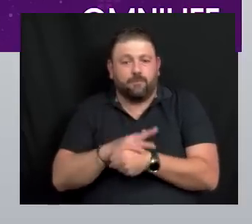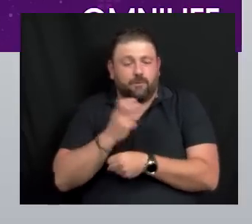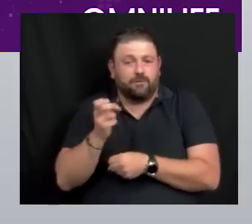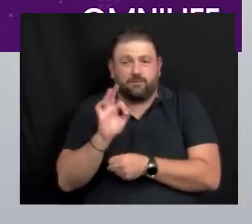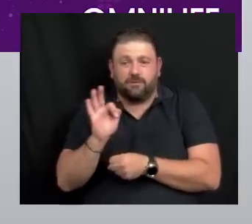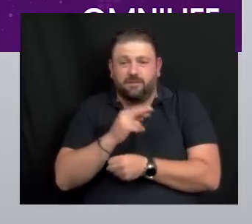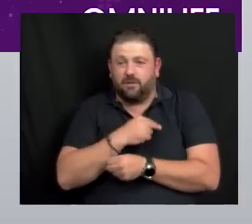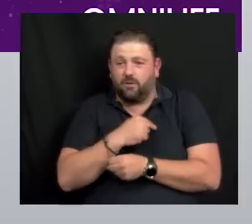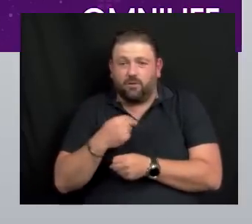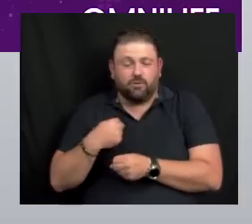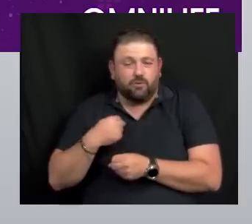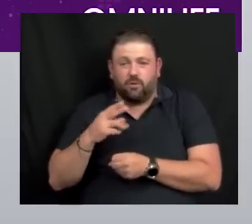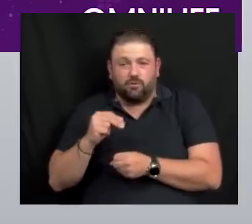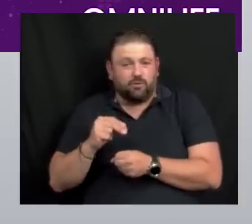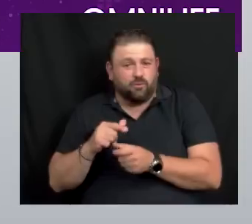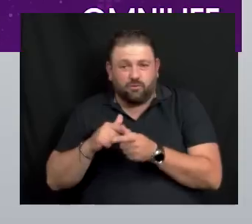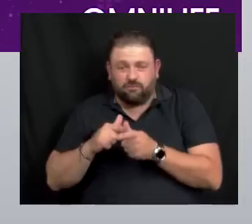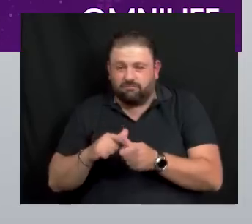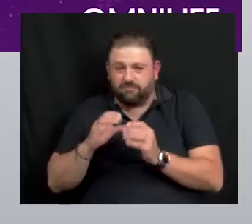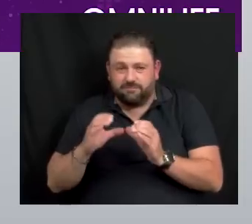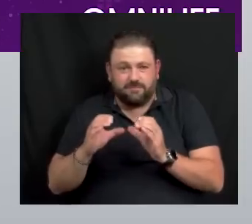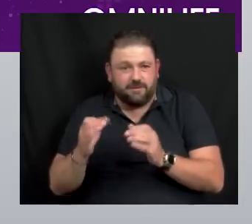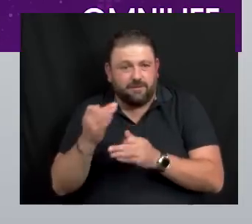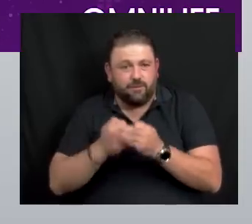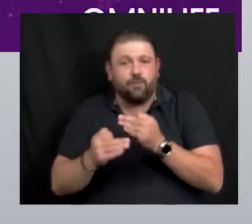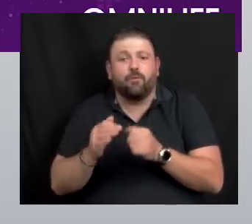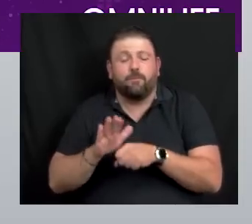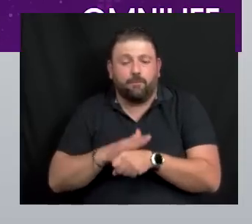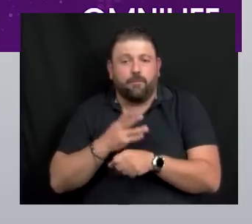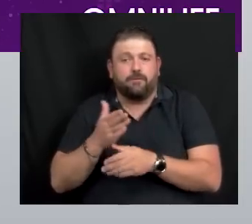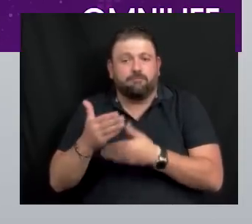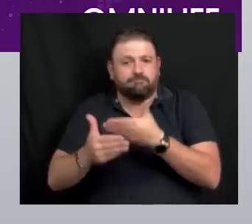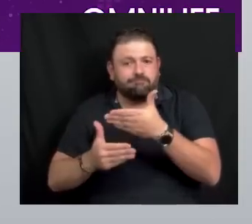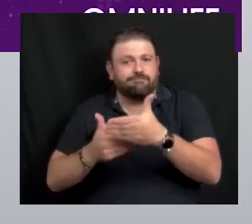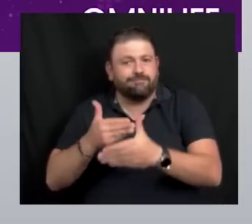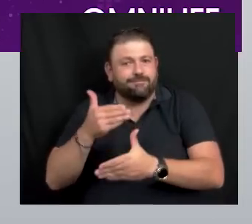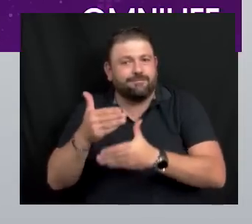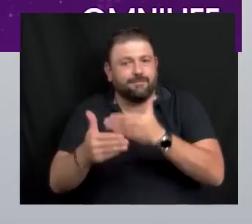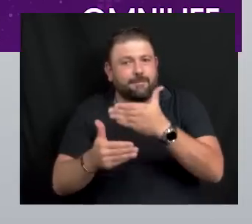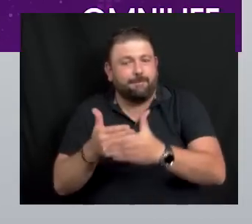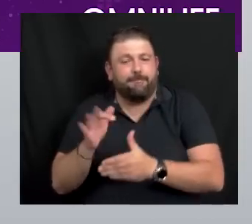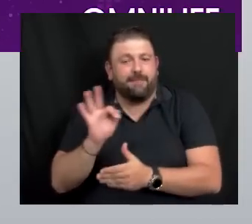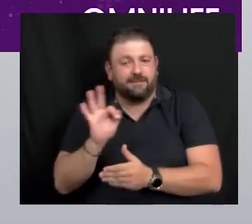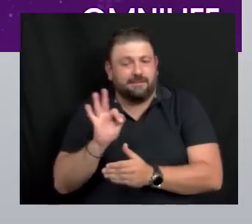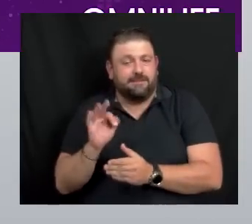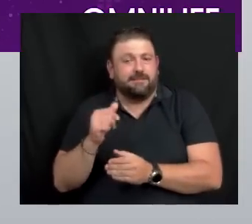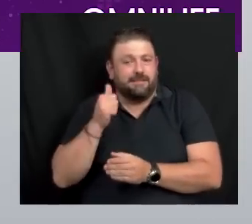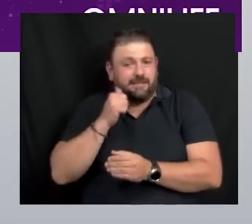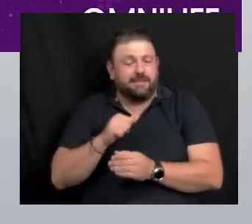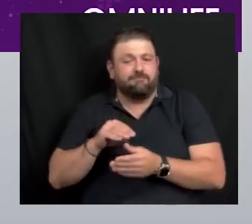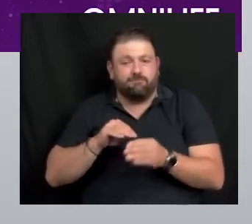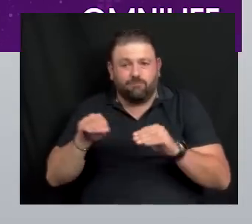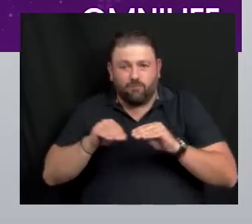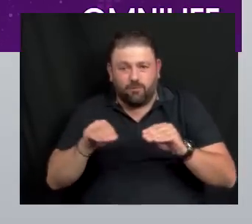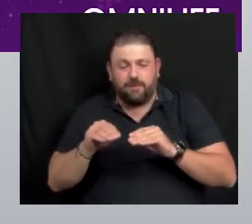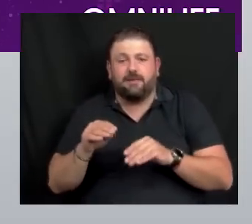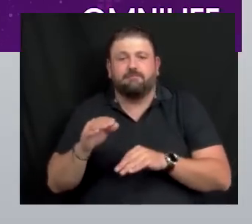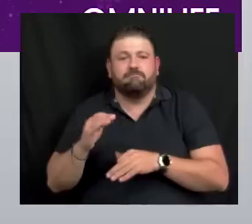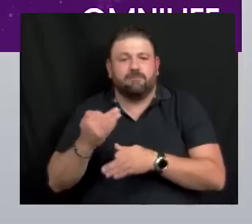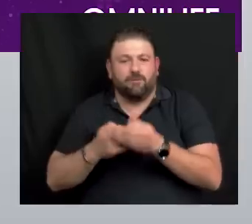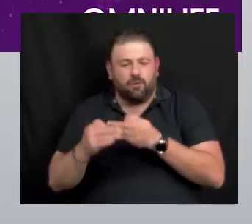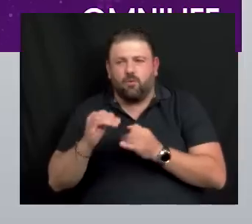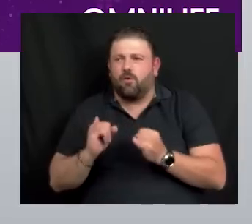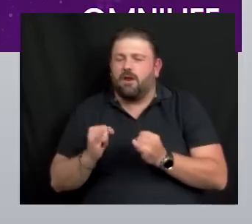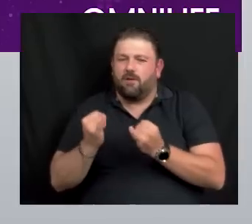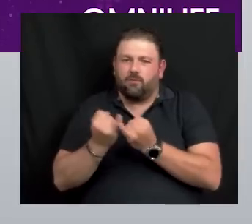cuidamos, la emoción puede empezar a bajar si nosotros no les marcamos el camino que sigue. Y si tú ahí le dices a la persona en una junta mensual o en